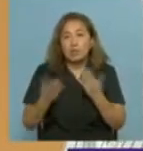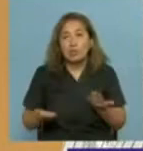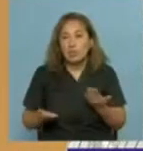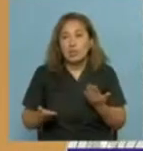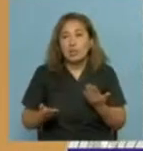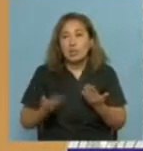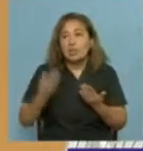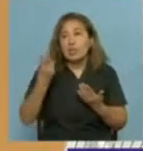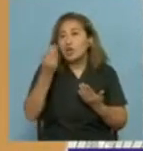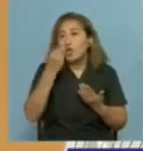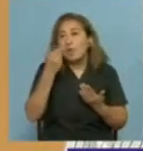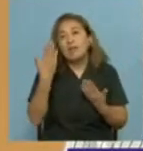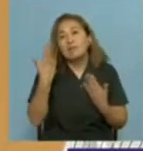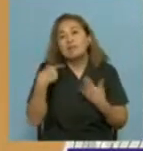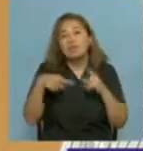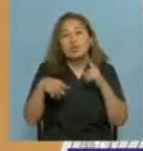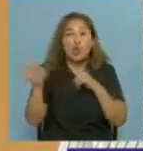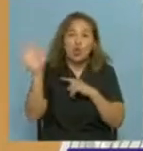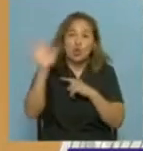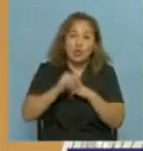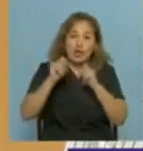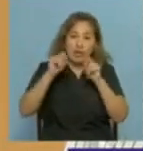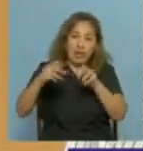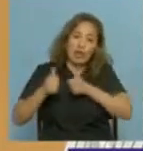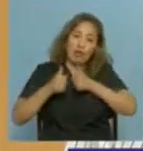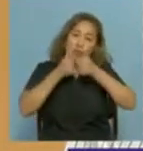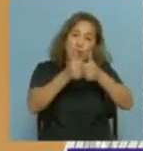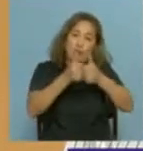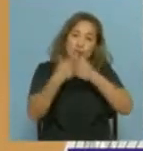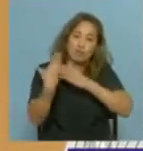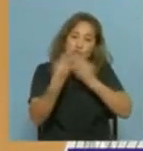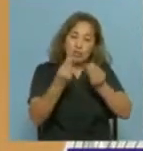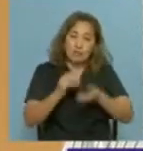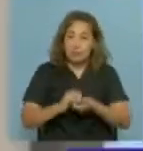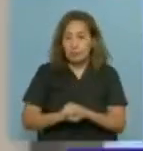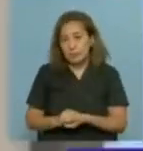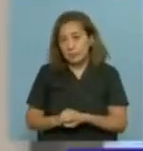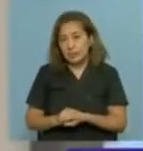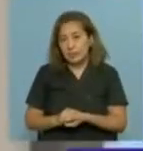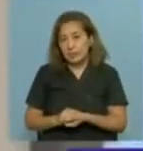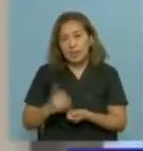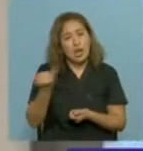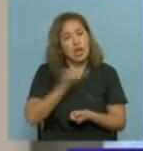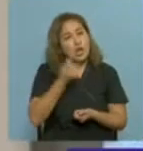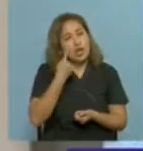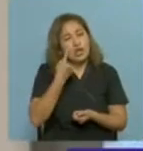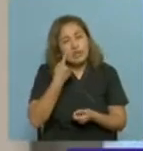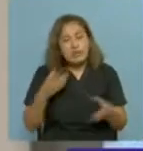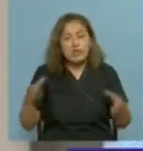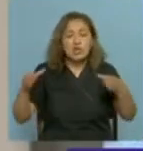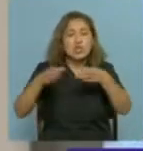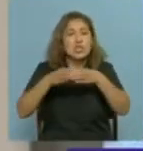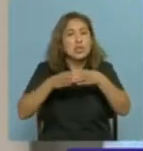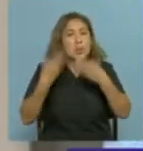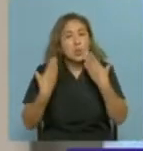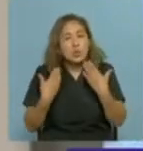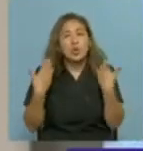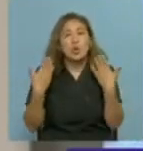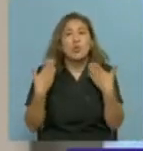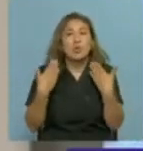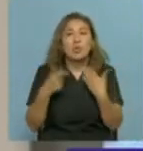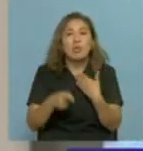tener su comida del día desde acá le apoyamos de ese punto de vista en qué sitios se están reuniendo o cómo pueden